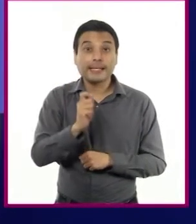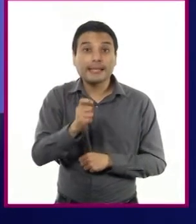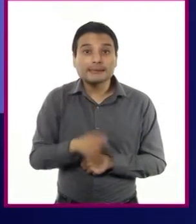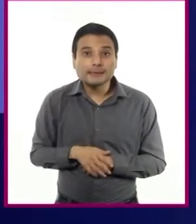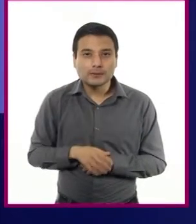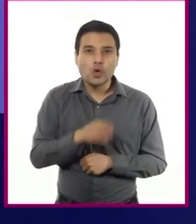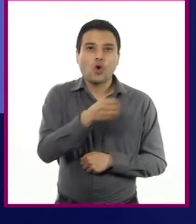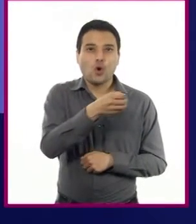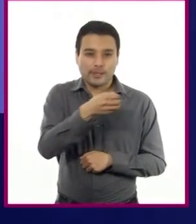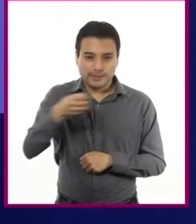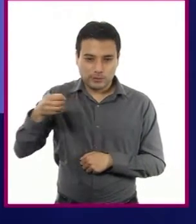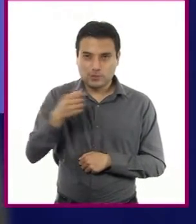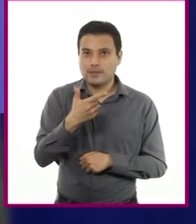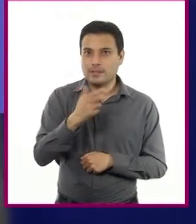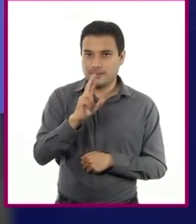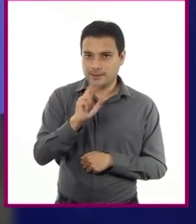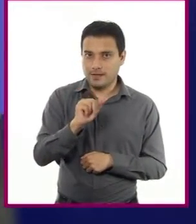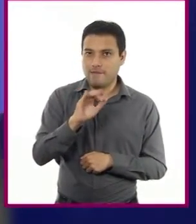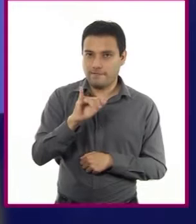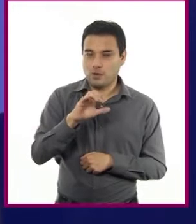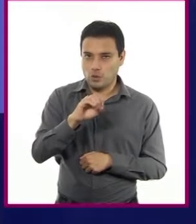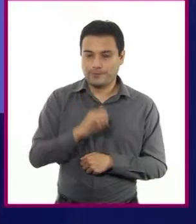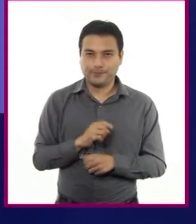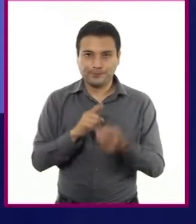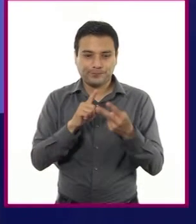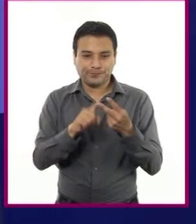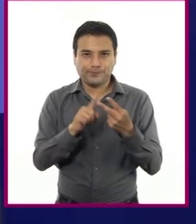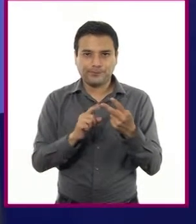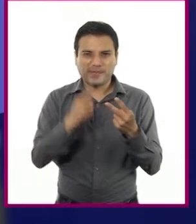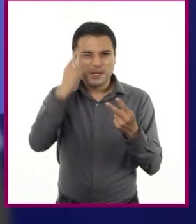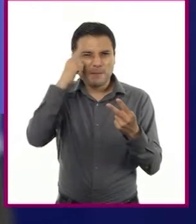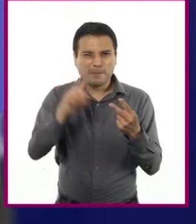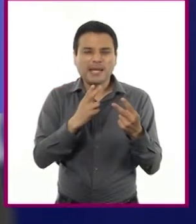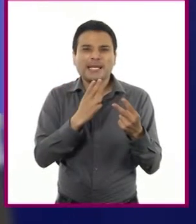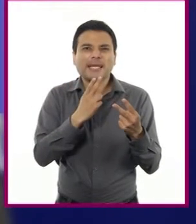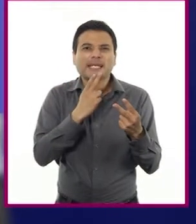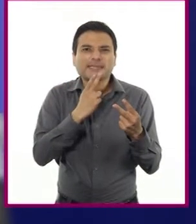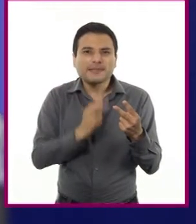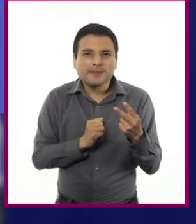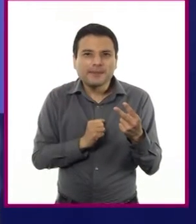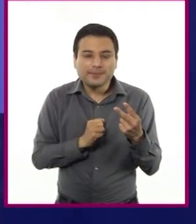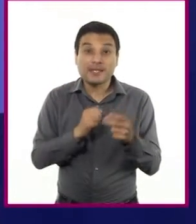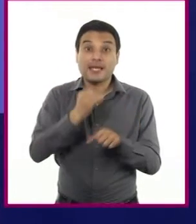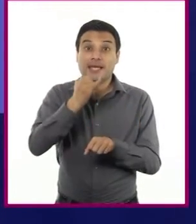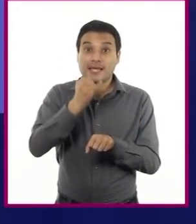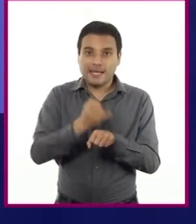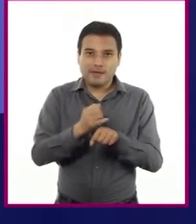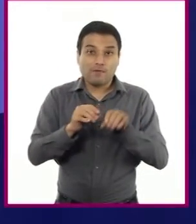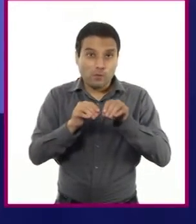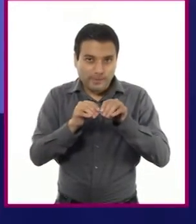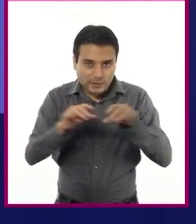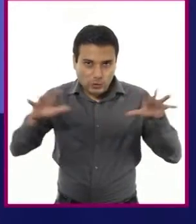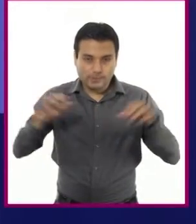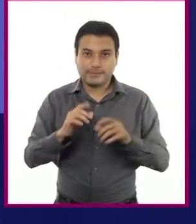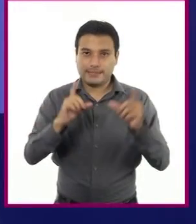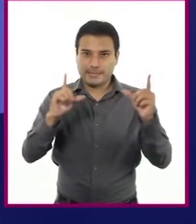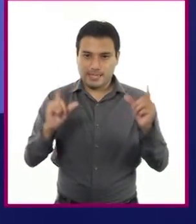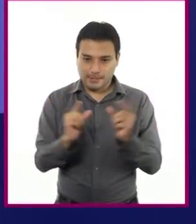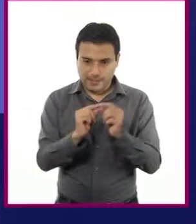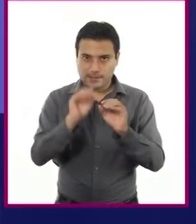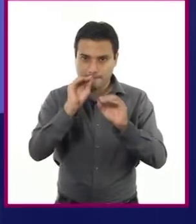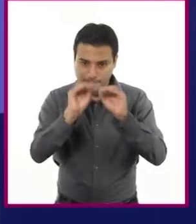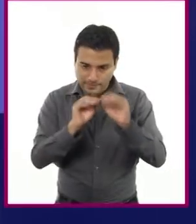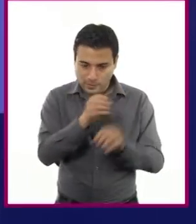organizador gráfico. 2. Sirven para analizar, sintetizar y organizar información.